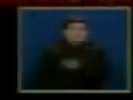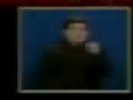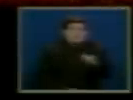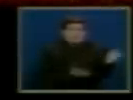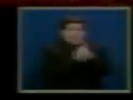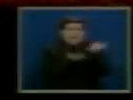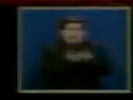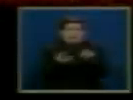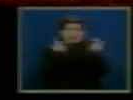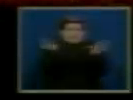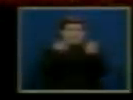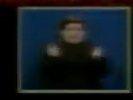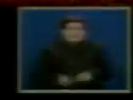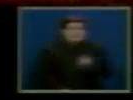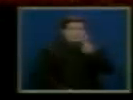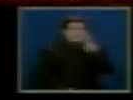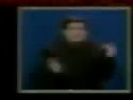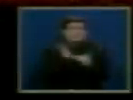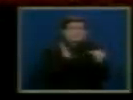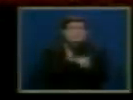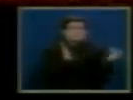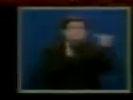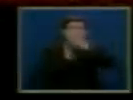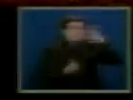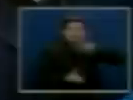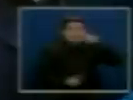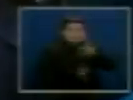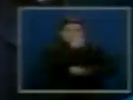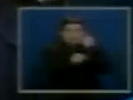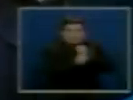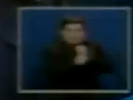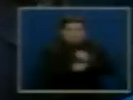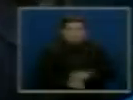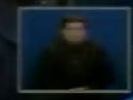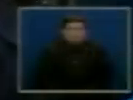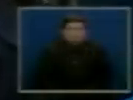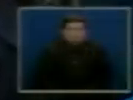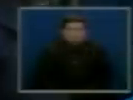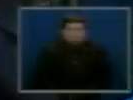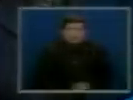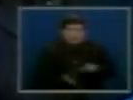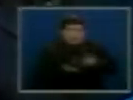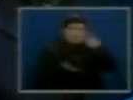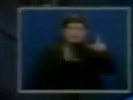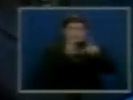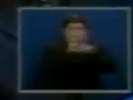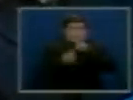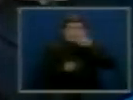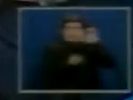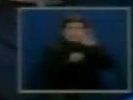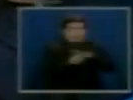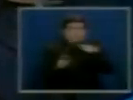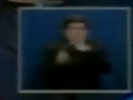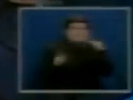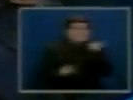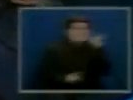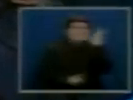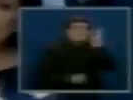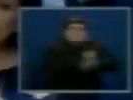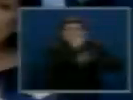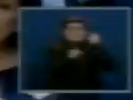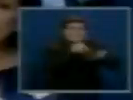gasto por 22.000 millones de colones al año. Haciendo valer una ley que no se cumplía desde hace 16